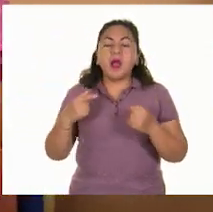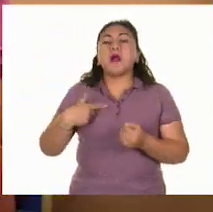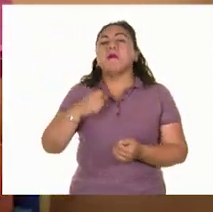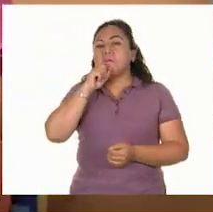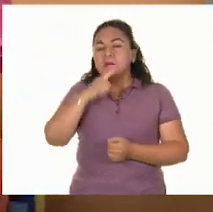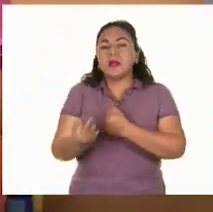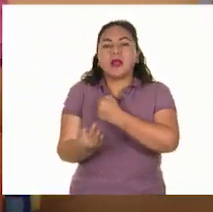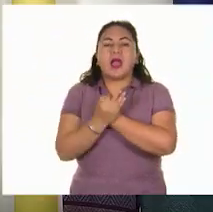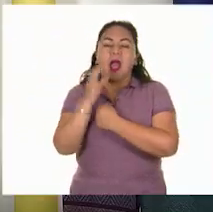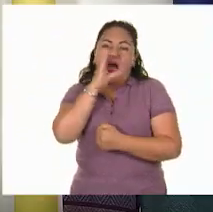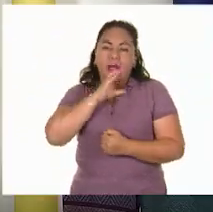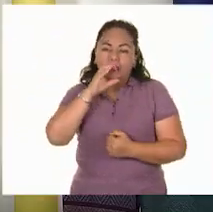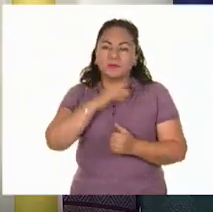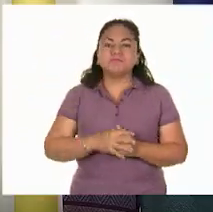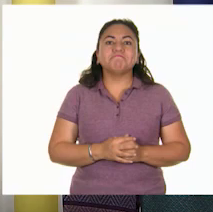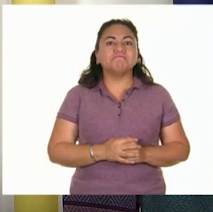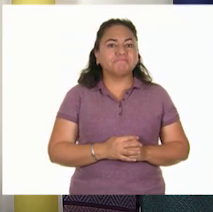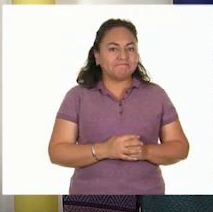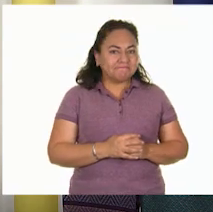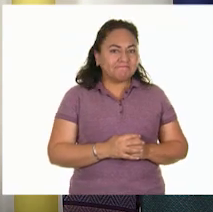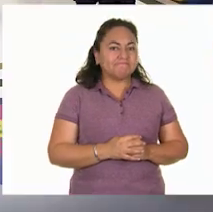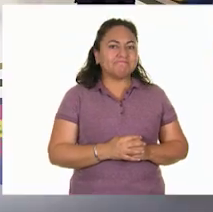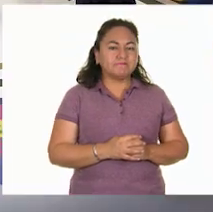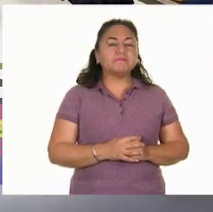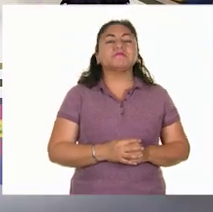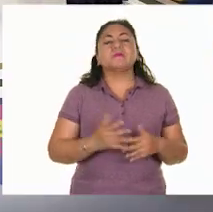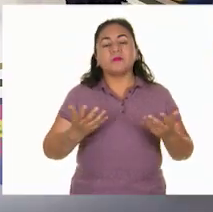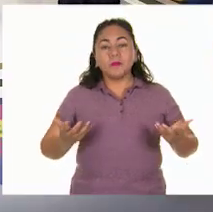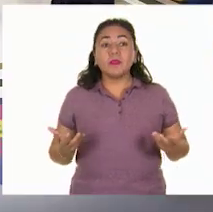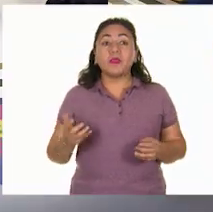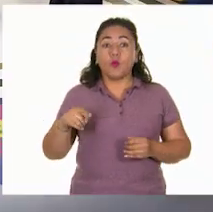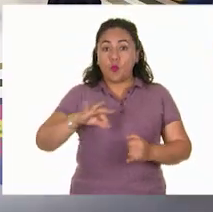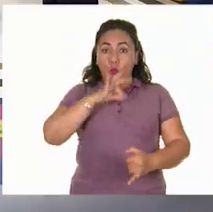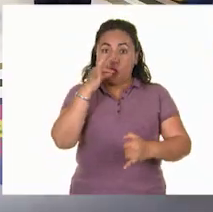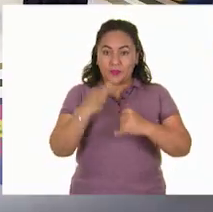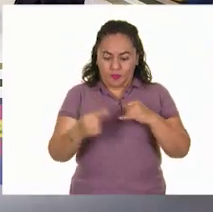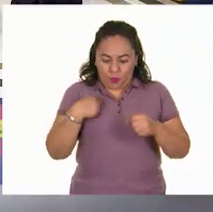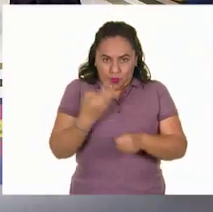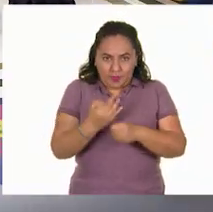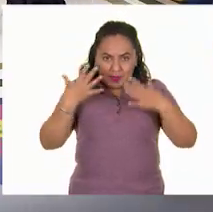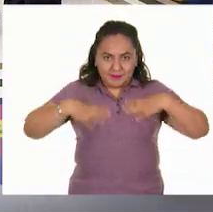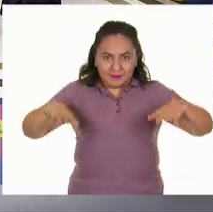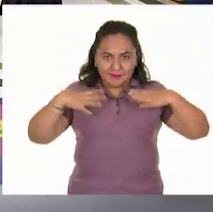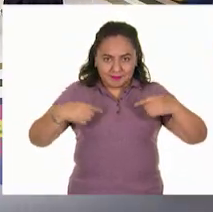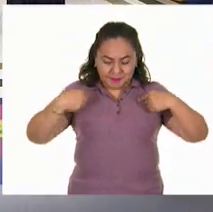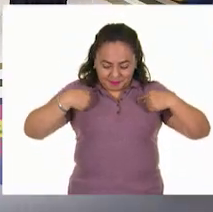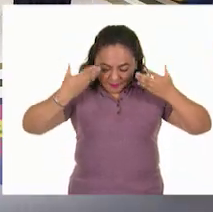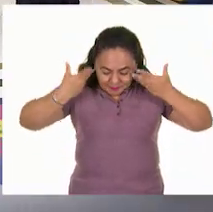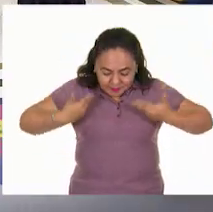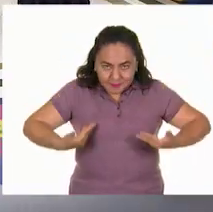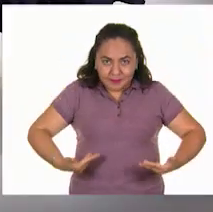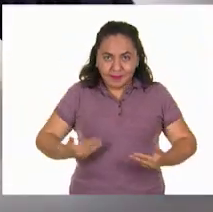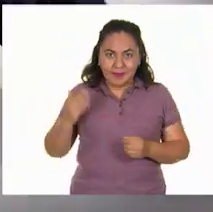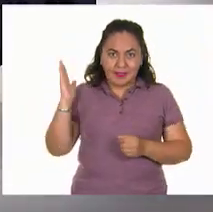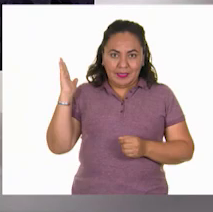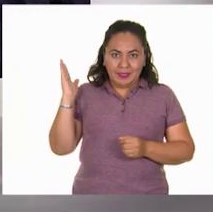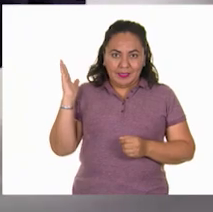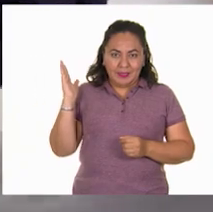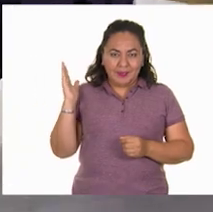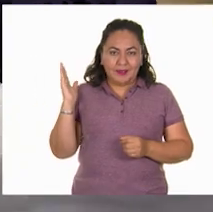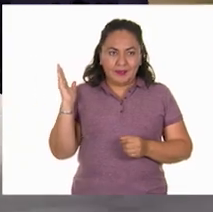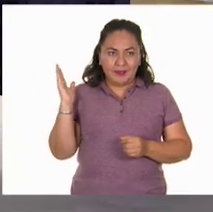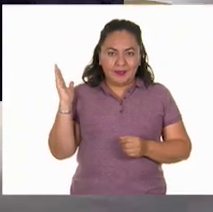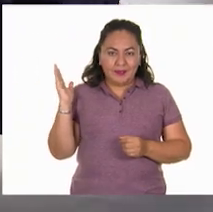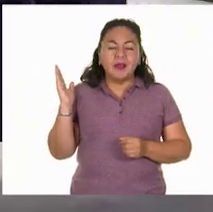estar calentitos. Ah. Y bueno, este último que traigo yo aquí puesto, que es